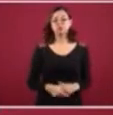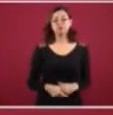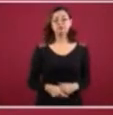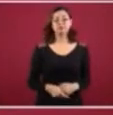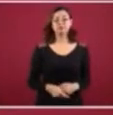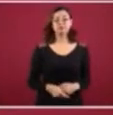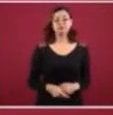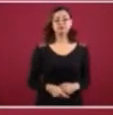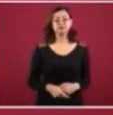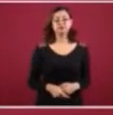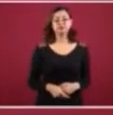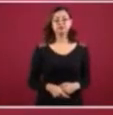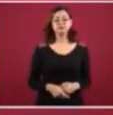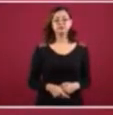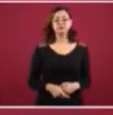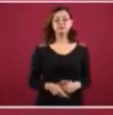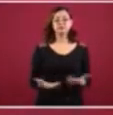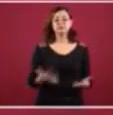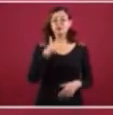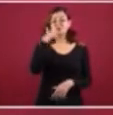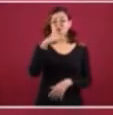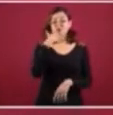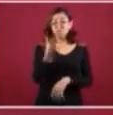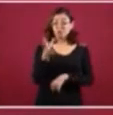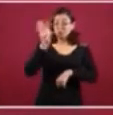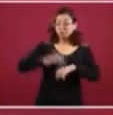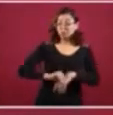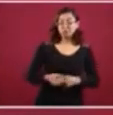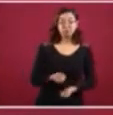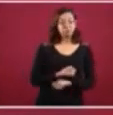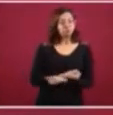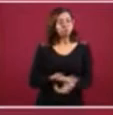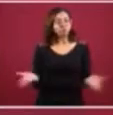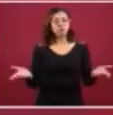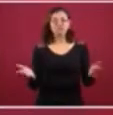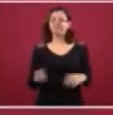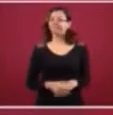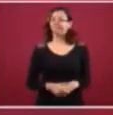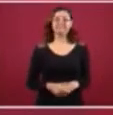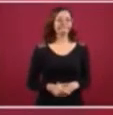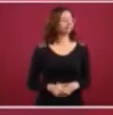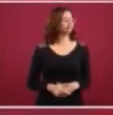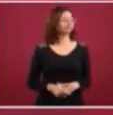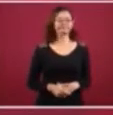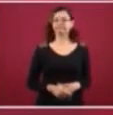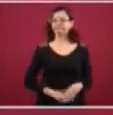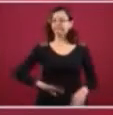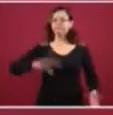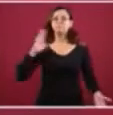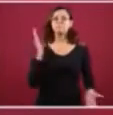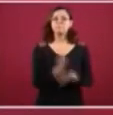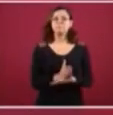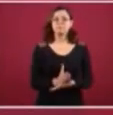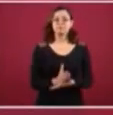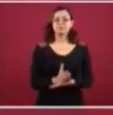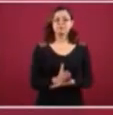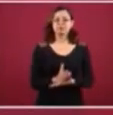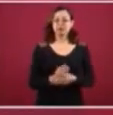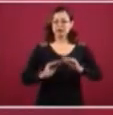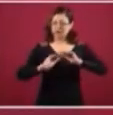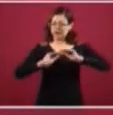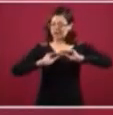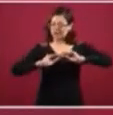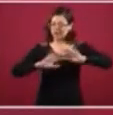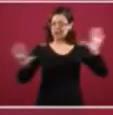de que no se permite la corrupción, de que está bien pintada la raya, la